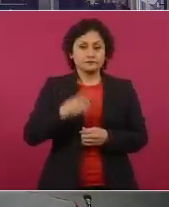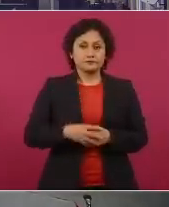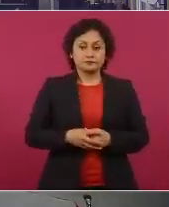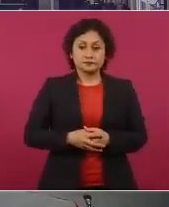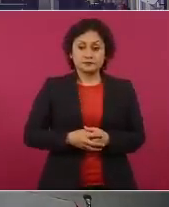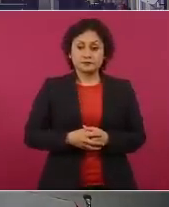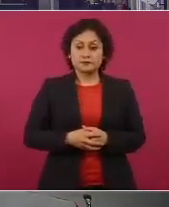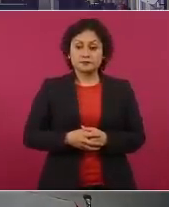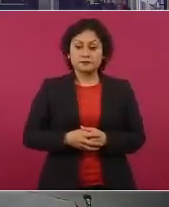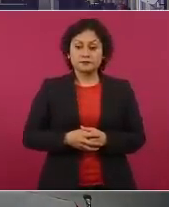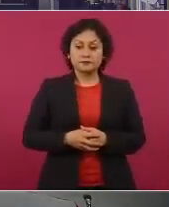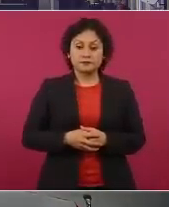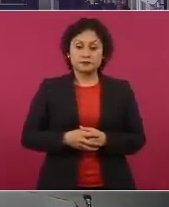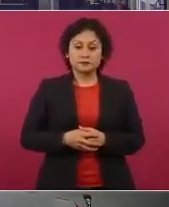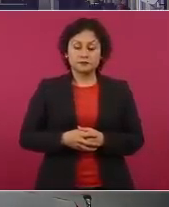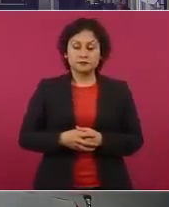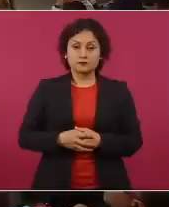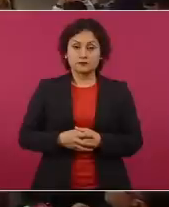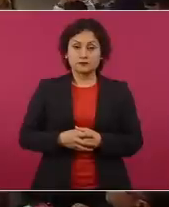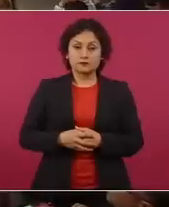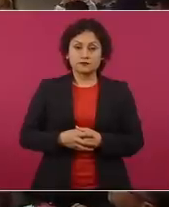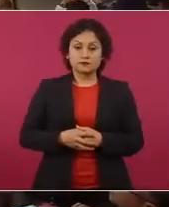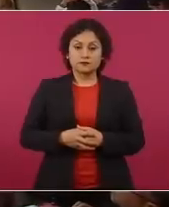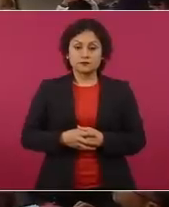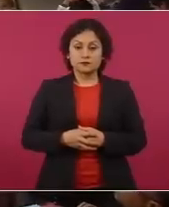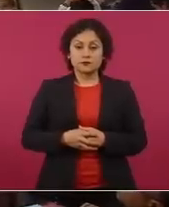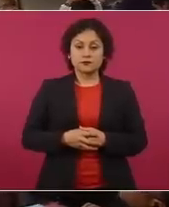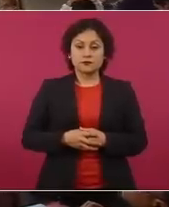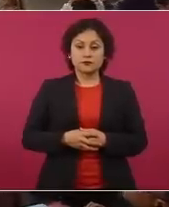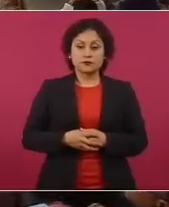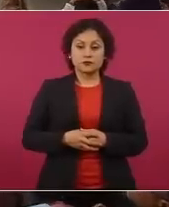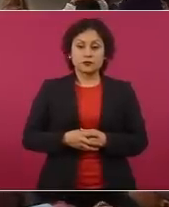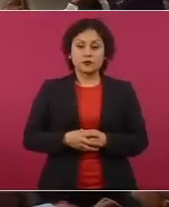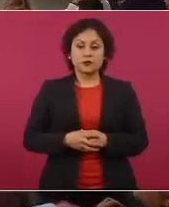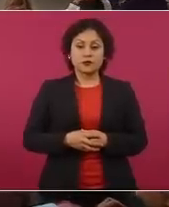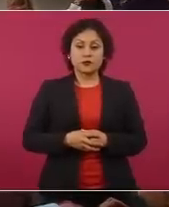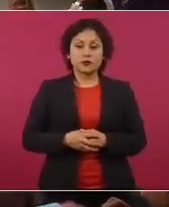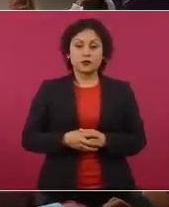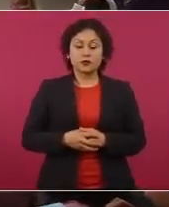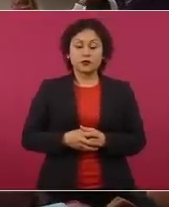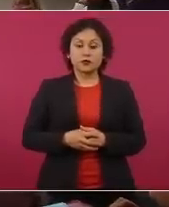investigación de la UIF y su firma en uno de los contratos de García